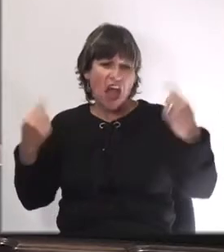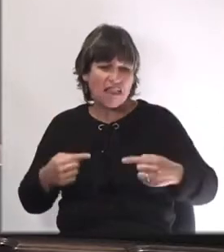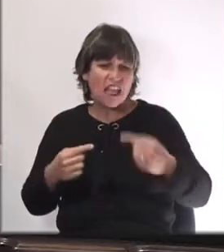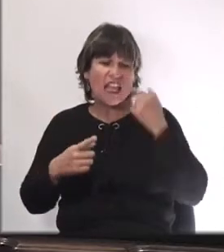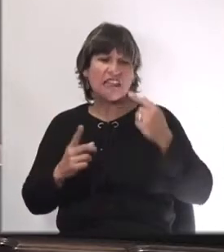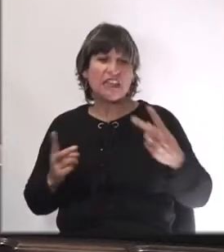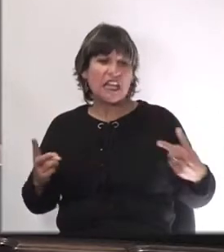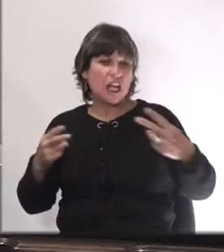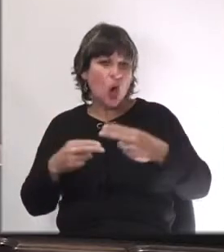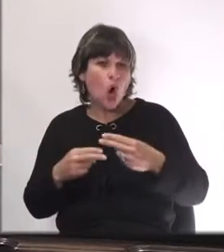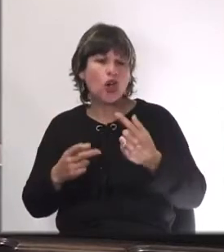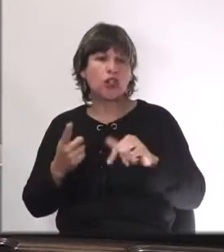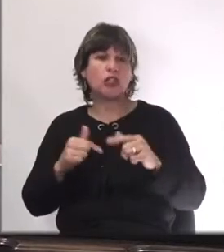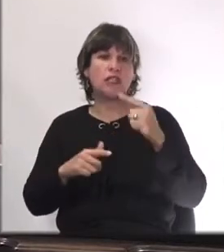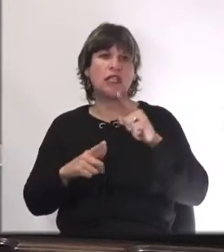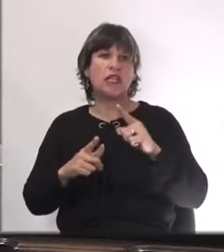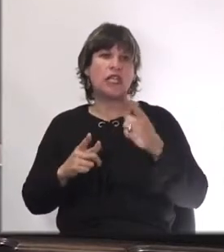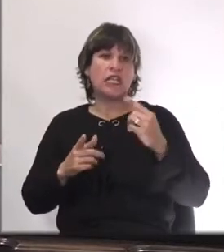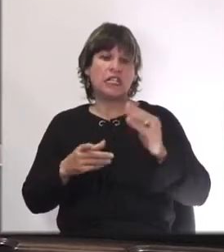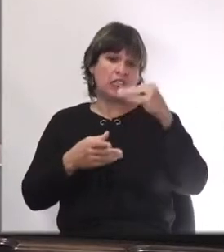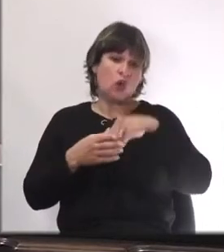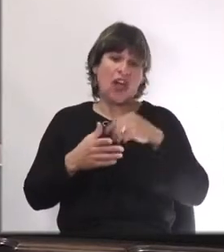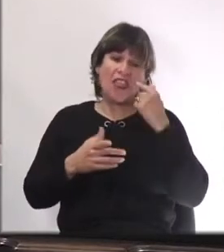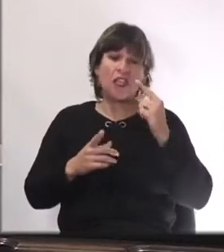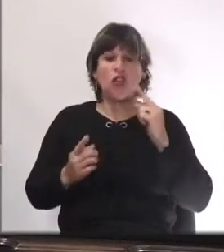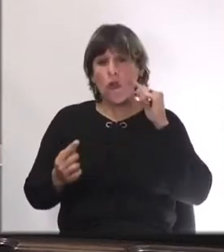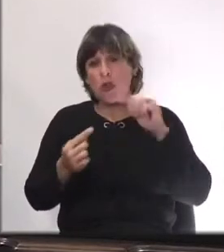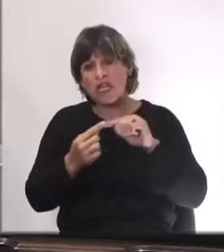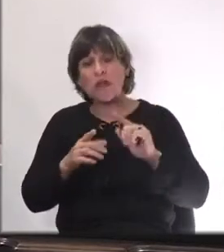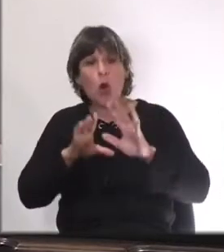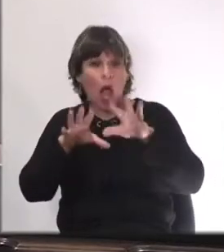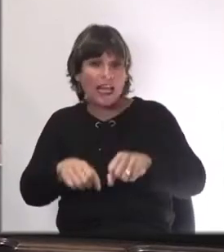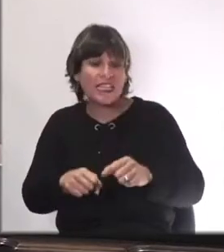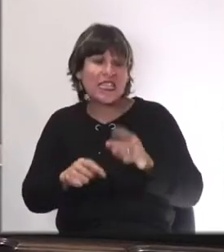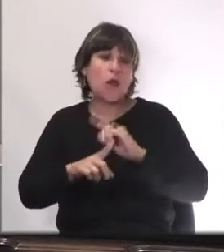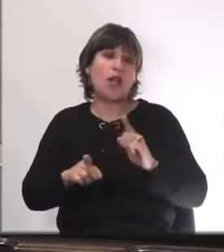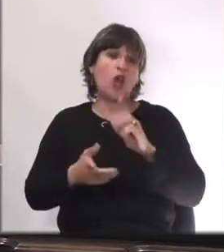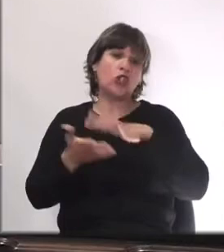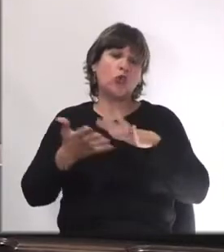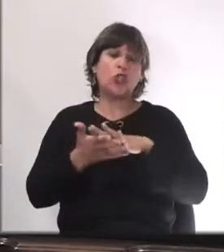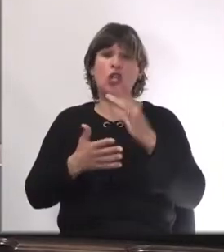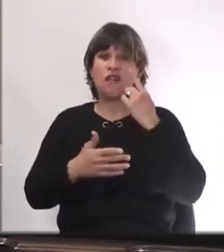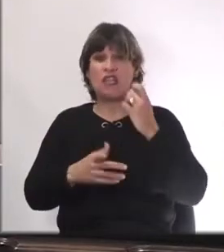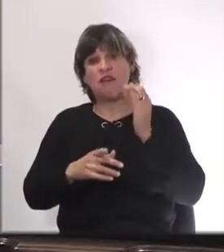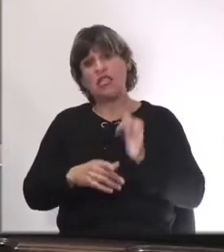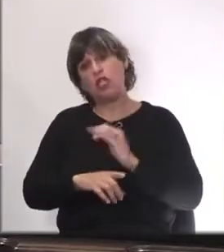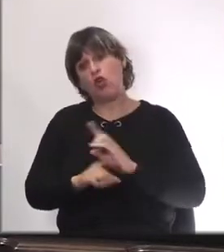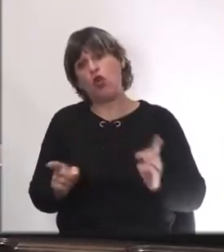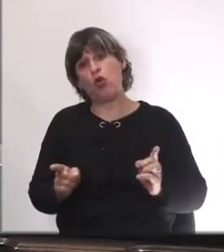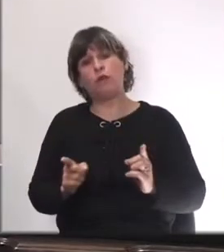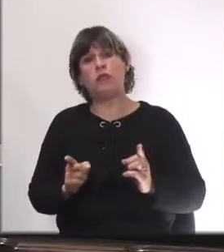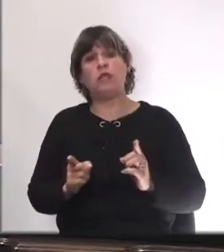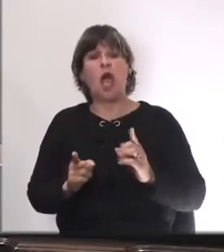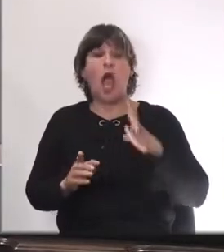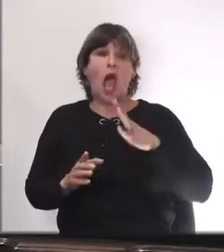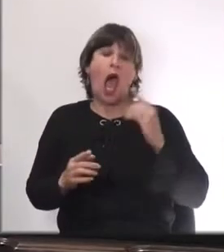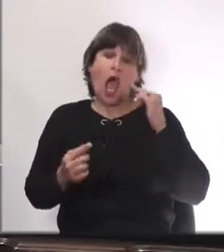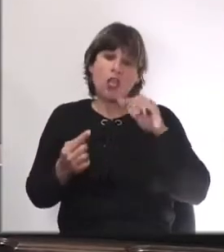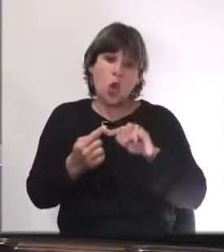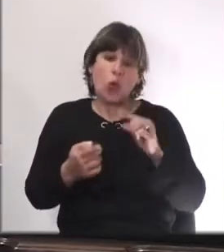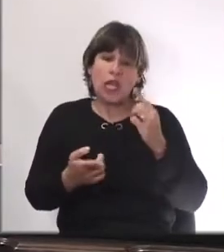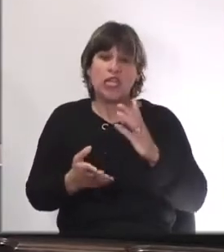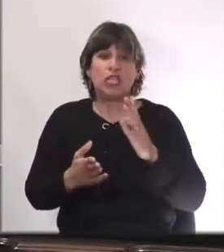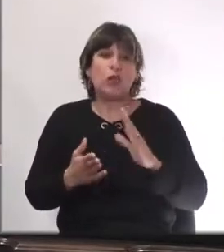sino que es entre objetivos alcanzables, entre situaciones evitables o no. O sea, hay objetivos que uno se plantea o que